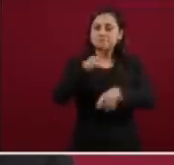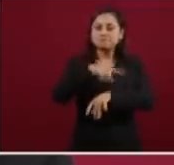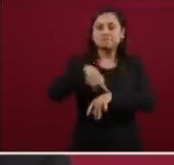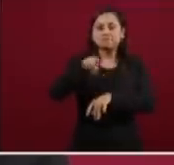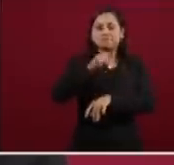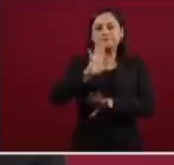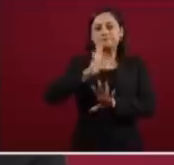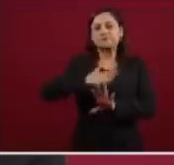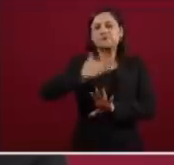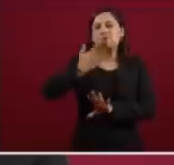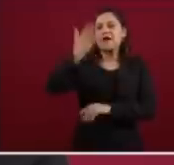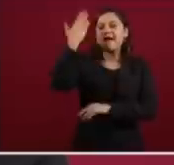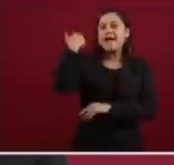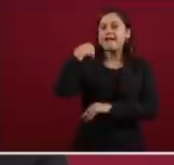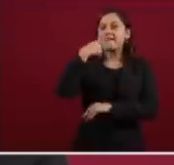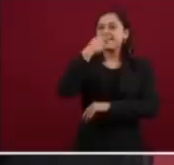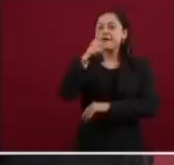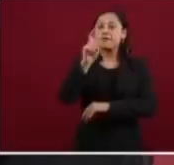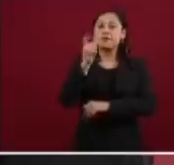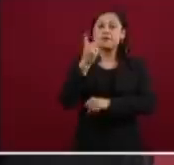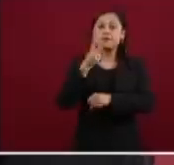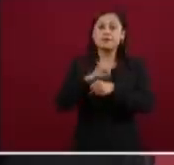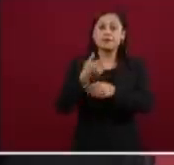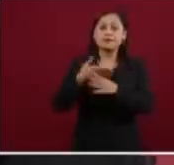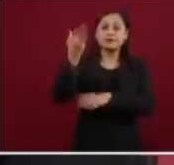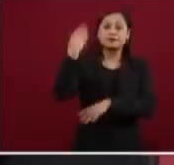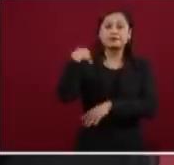desde hace 20 días